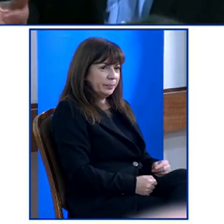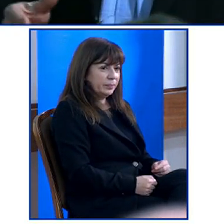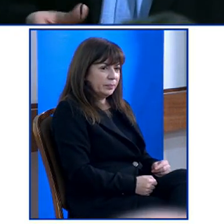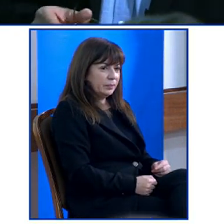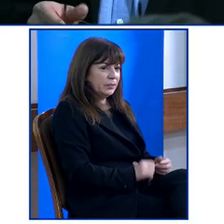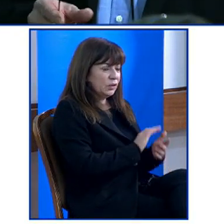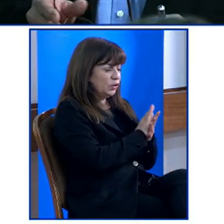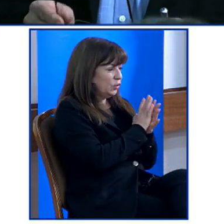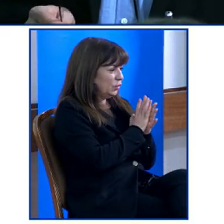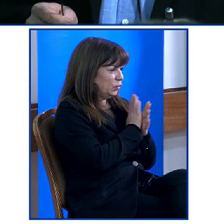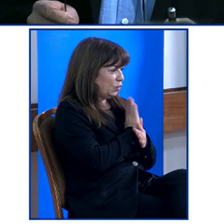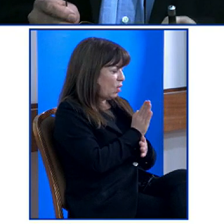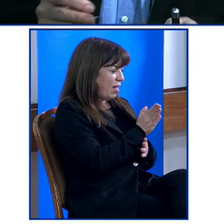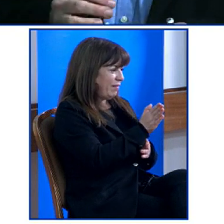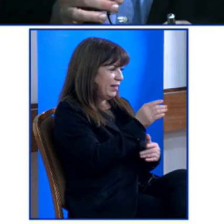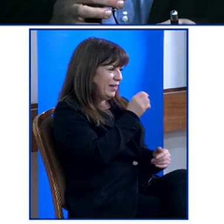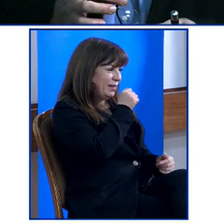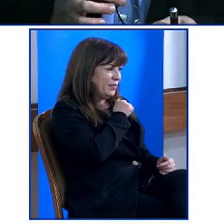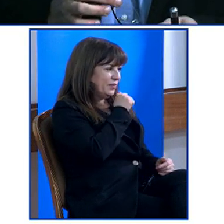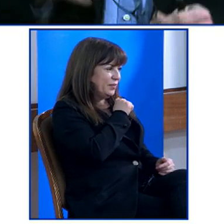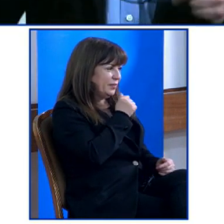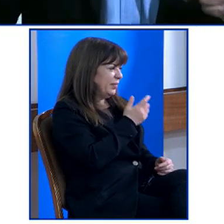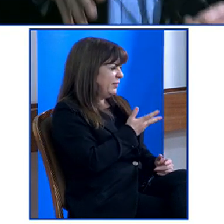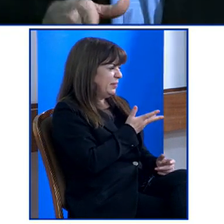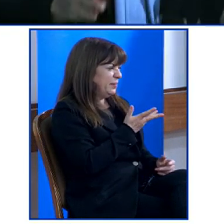Todavía nos falta